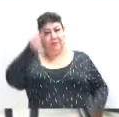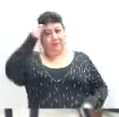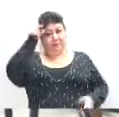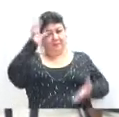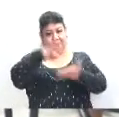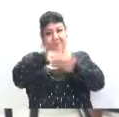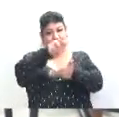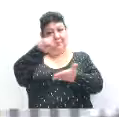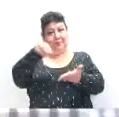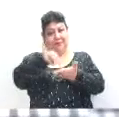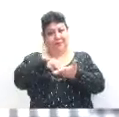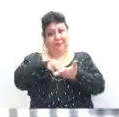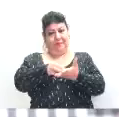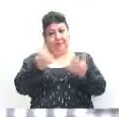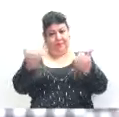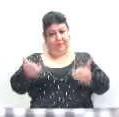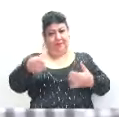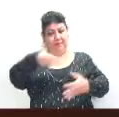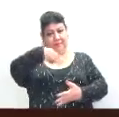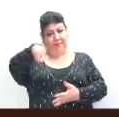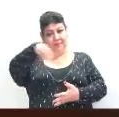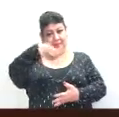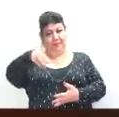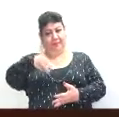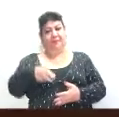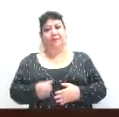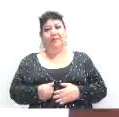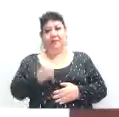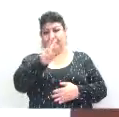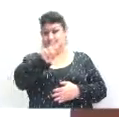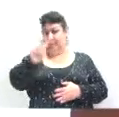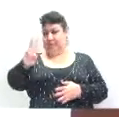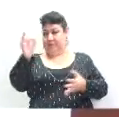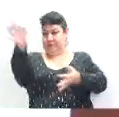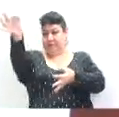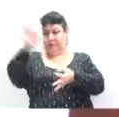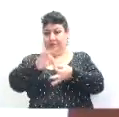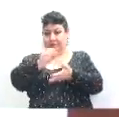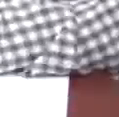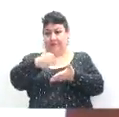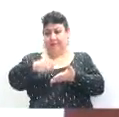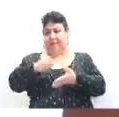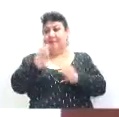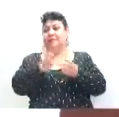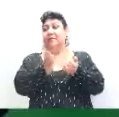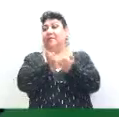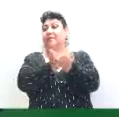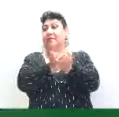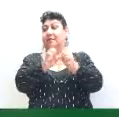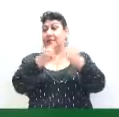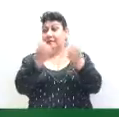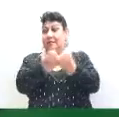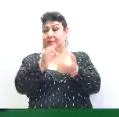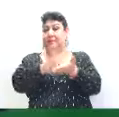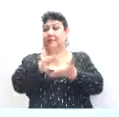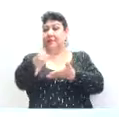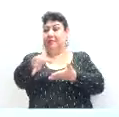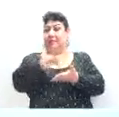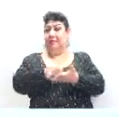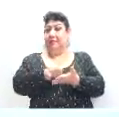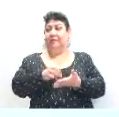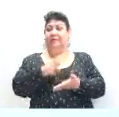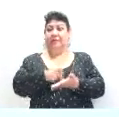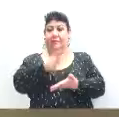El gobierno provincial de Manabí firmó este miércoles 19 de abril 22 convenios con organizaciones sociales, GAD cantonales